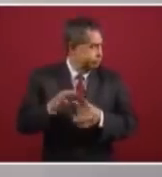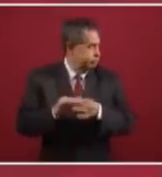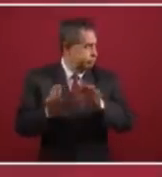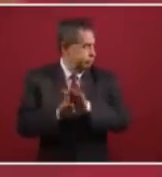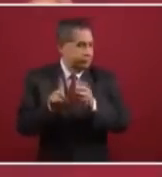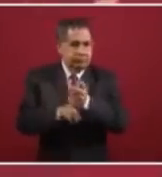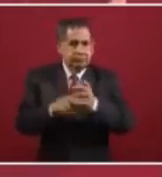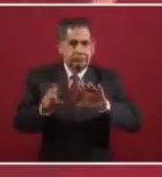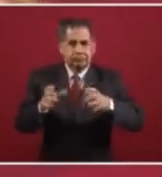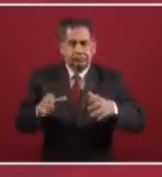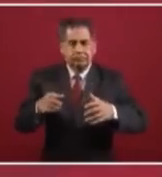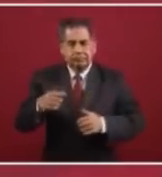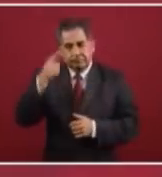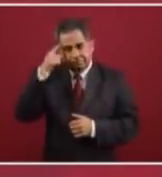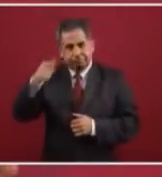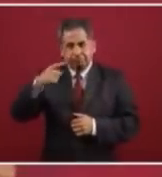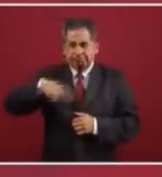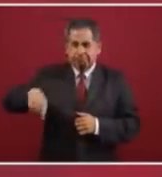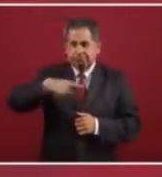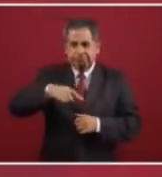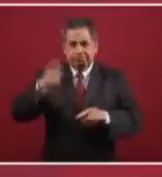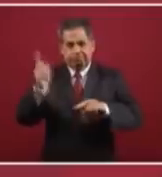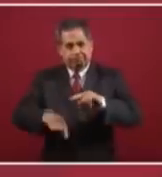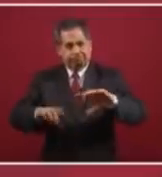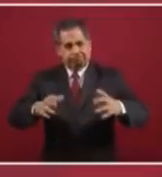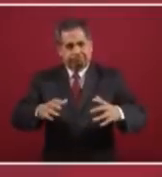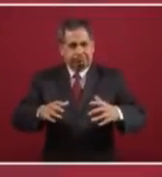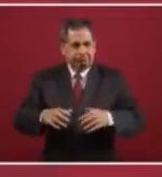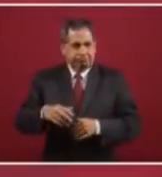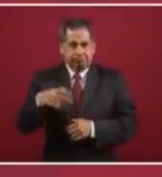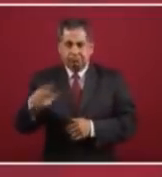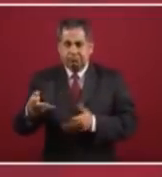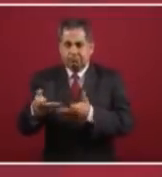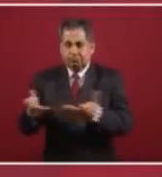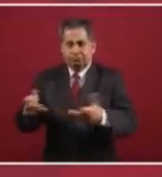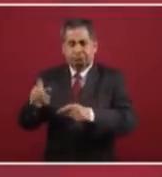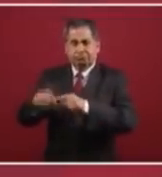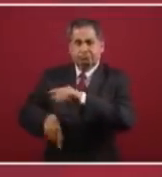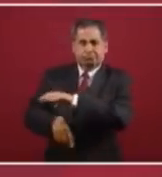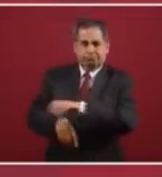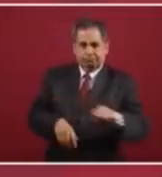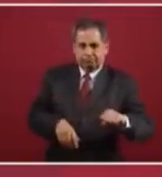para quitarles sus tierras.